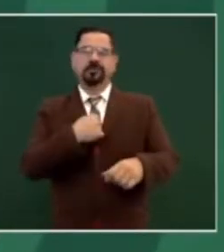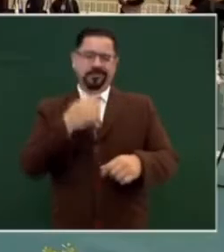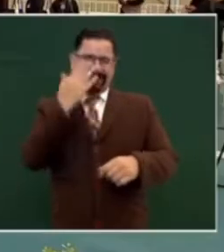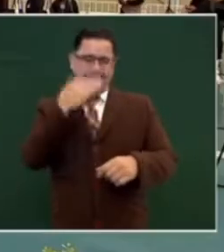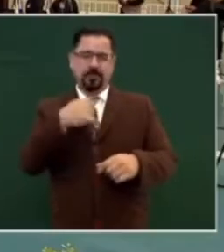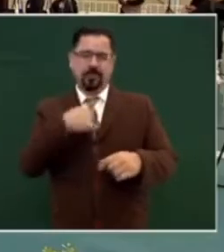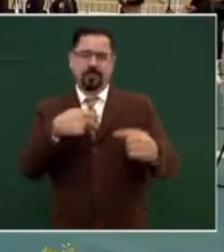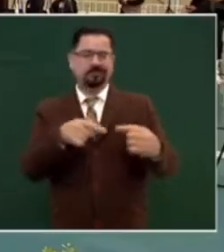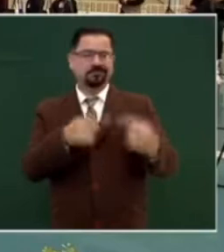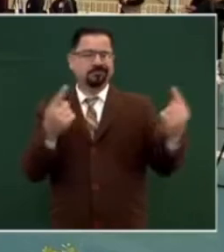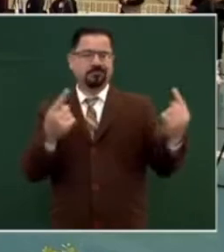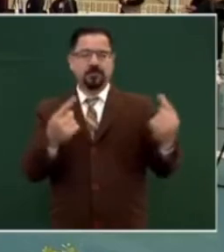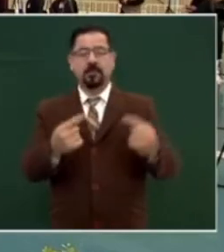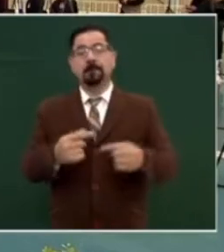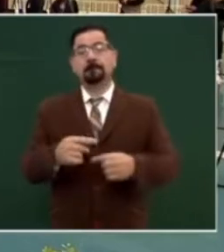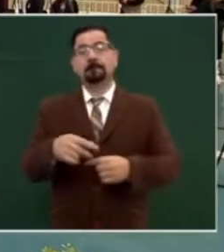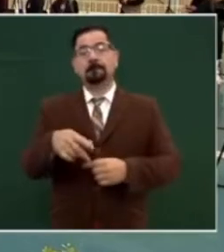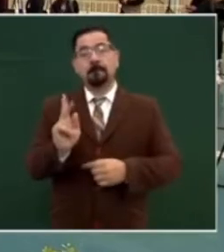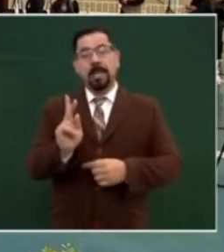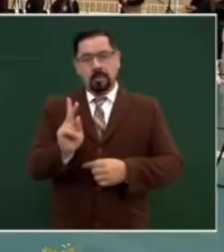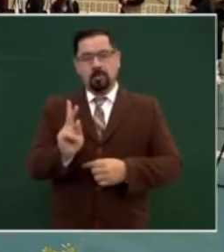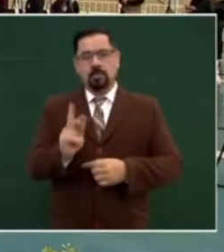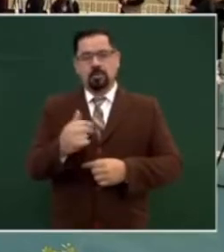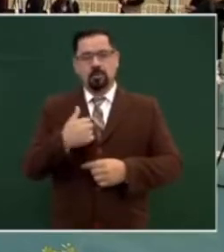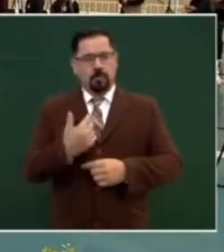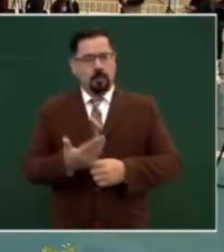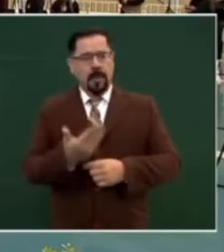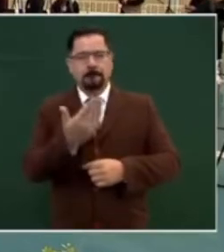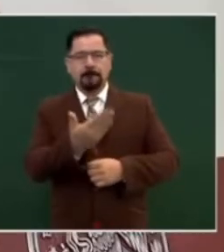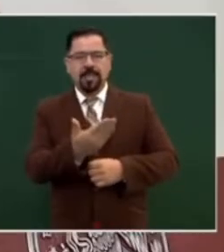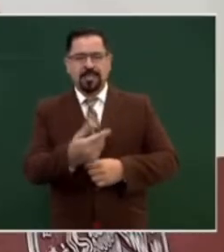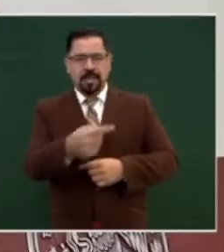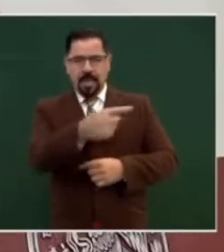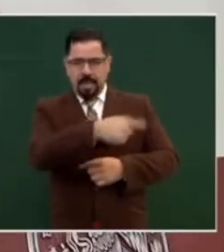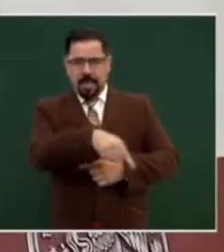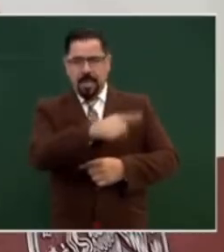formalmente les voy a pedir que esté